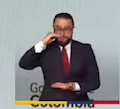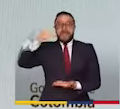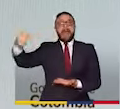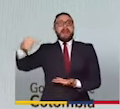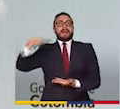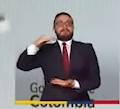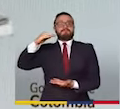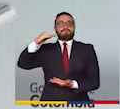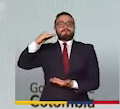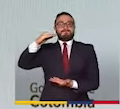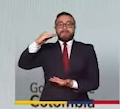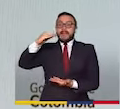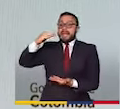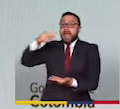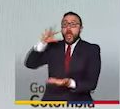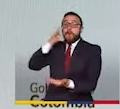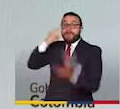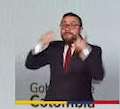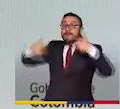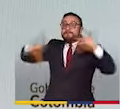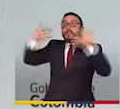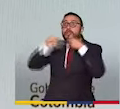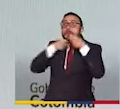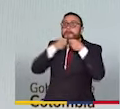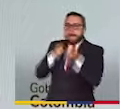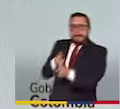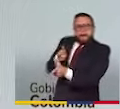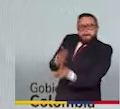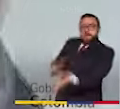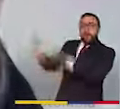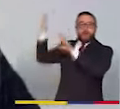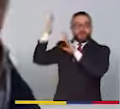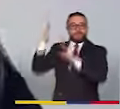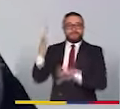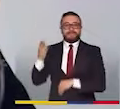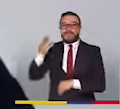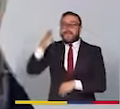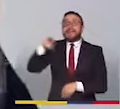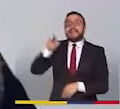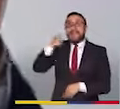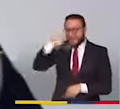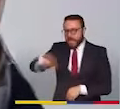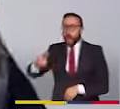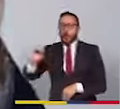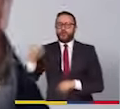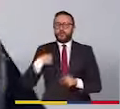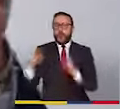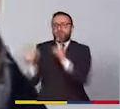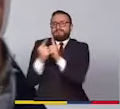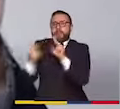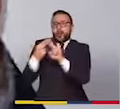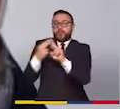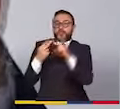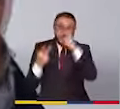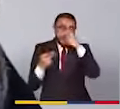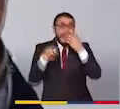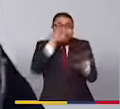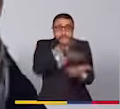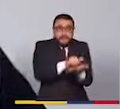conocí. Y no solo él, por eso le pusieron una bomba al señor